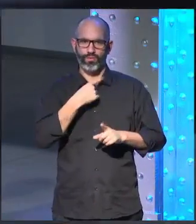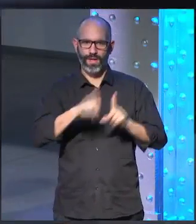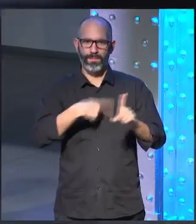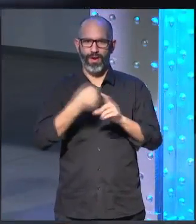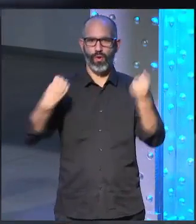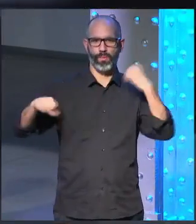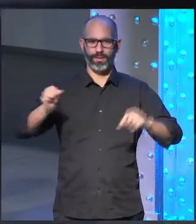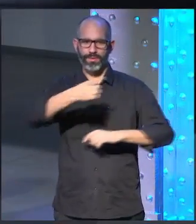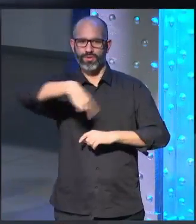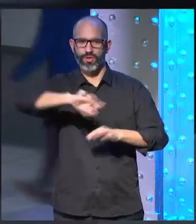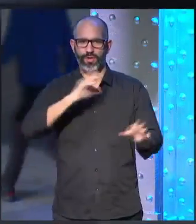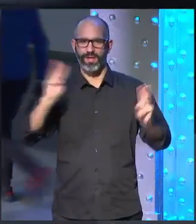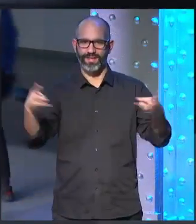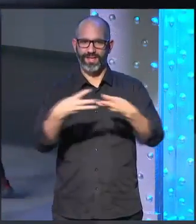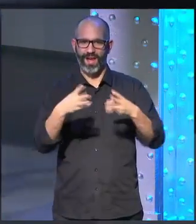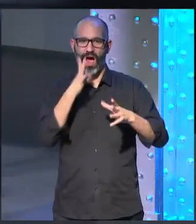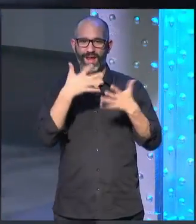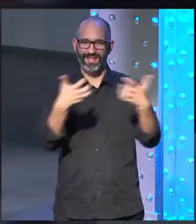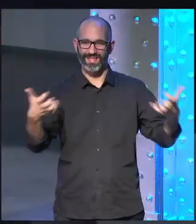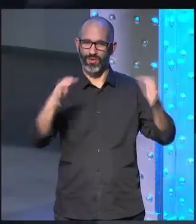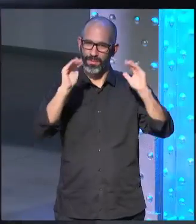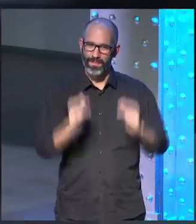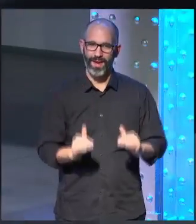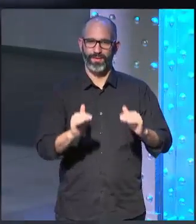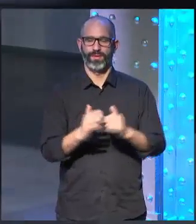prácticamente se usa cada vez menos el desktop, el ordenador,